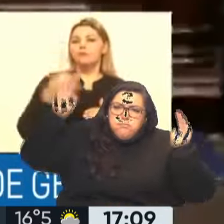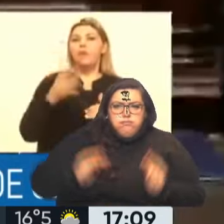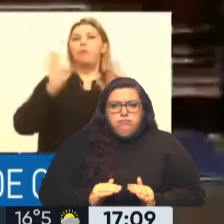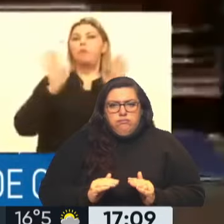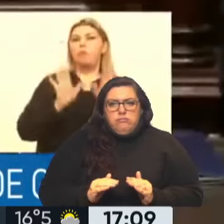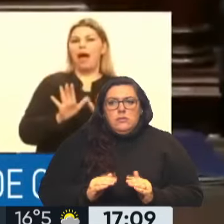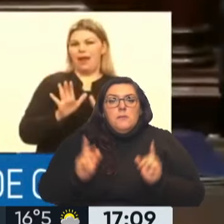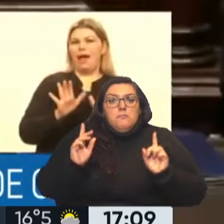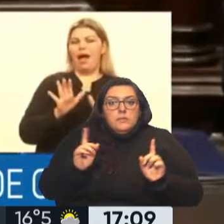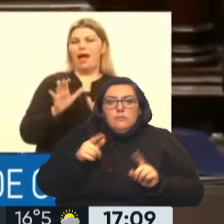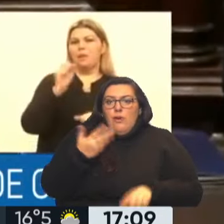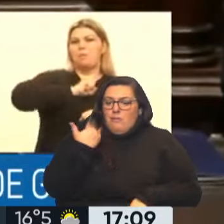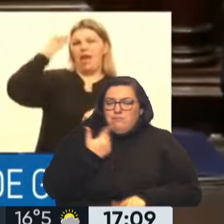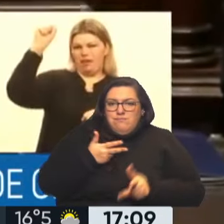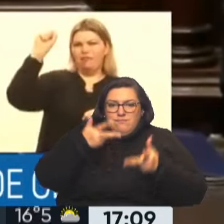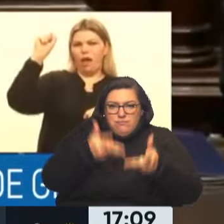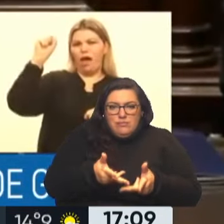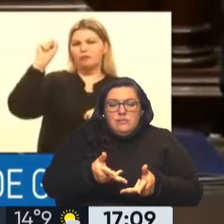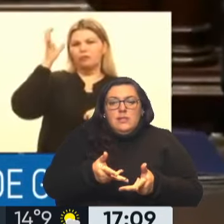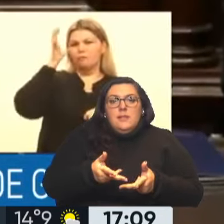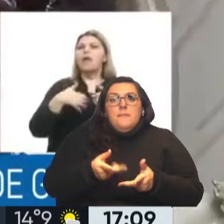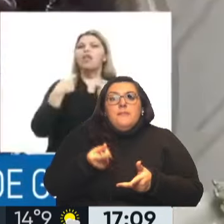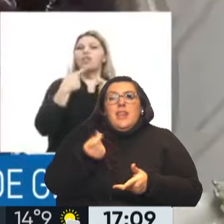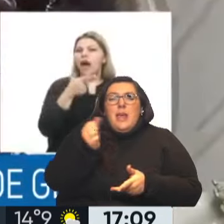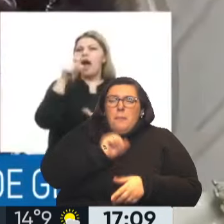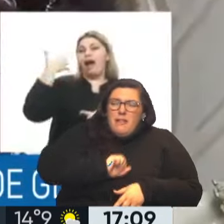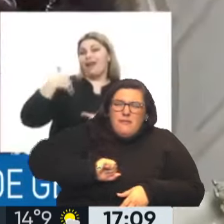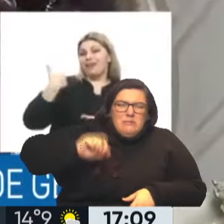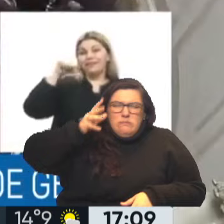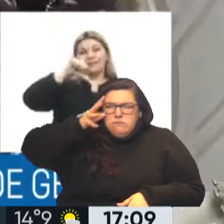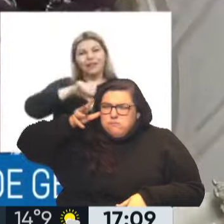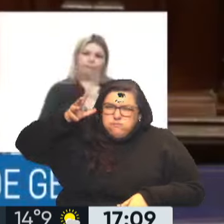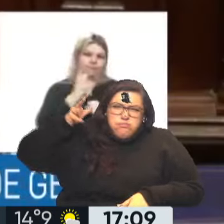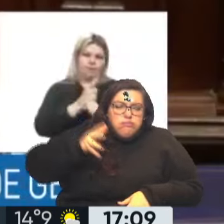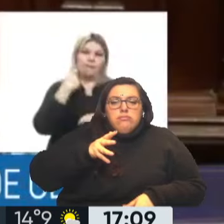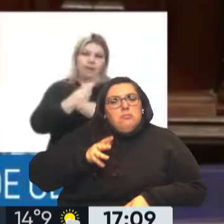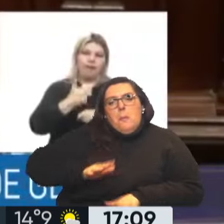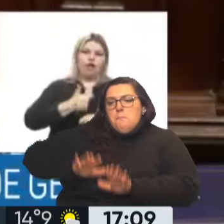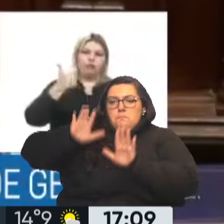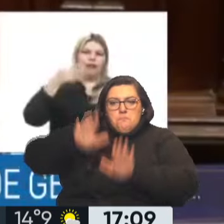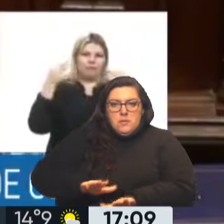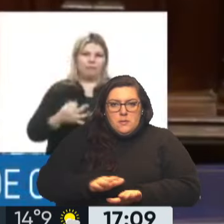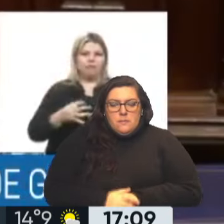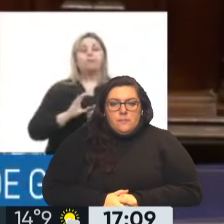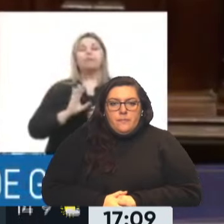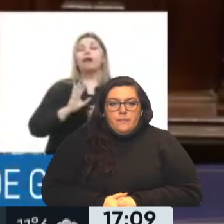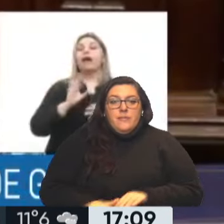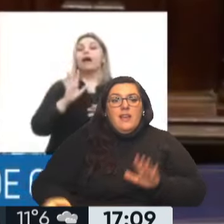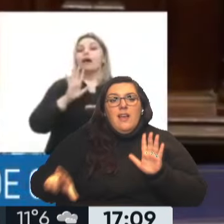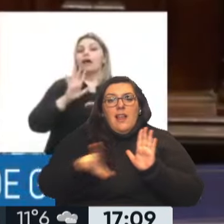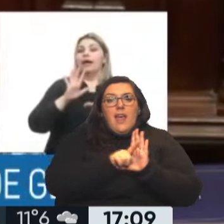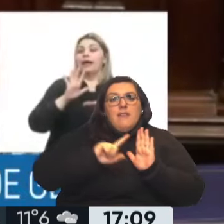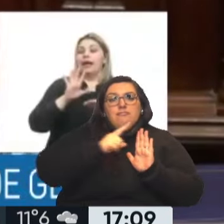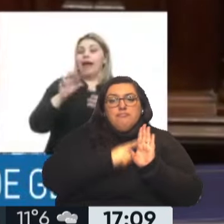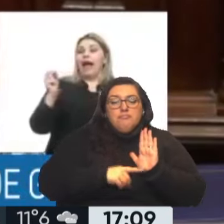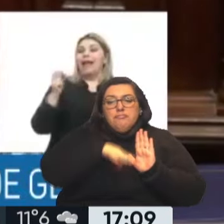como decíamos, frenar el proceso hiperinflacionario que ya se había desatado. La aprobación de la ley de medidas fiscales y la ley